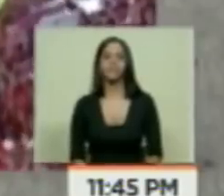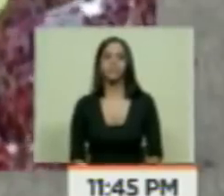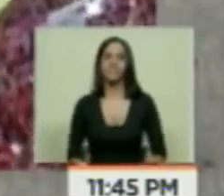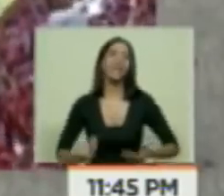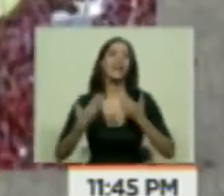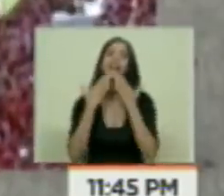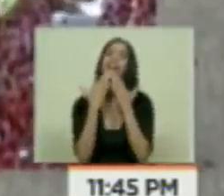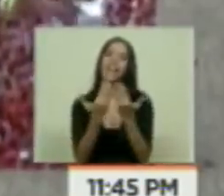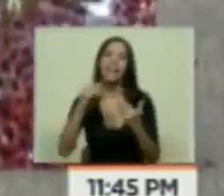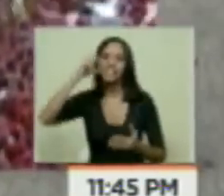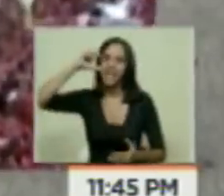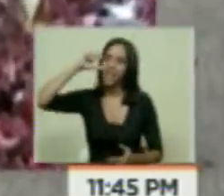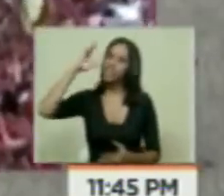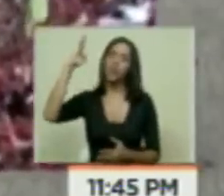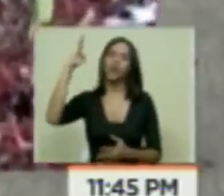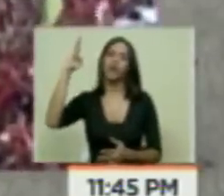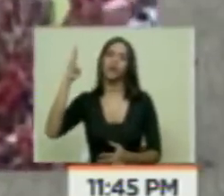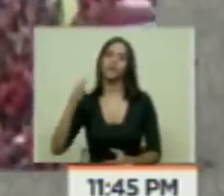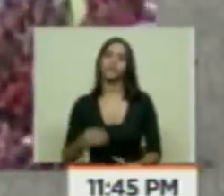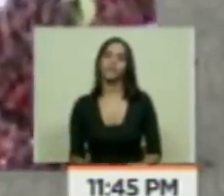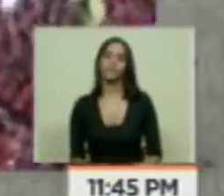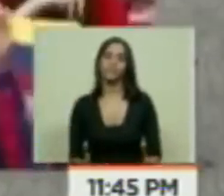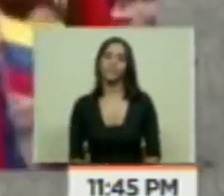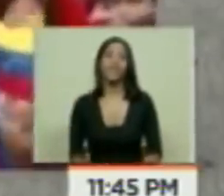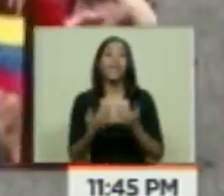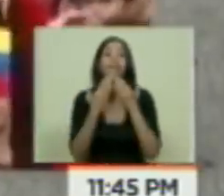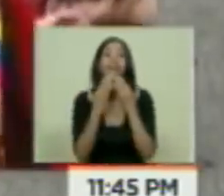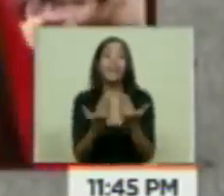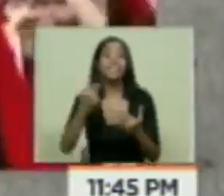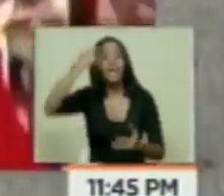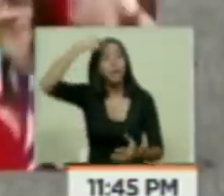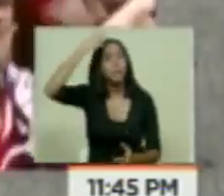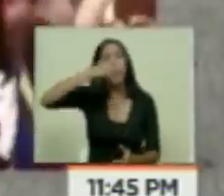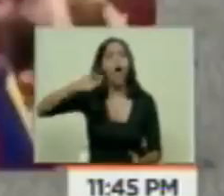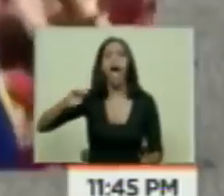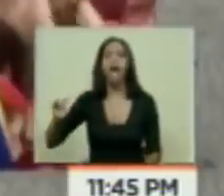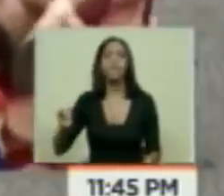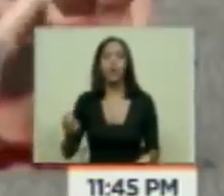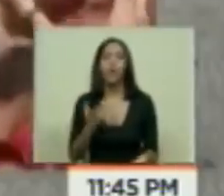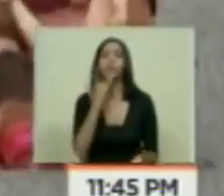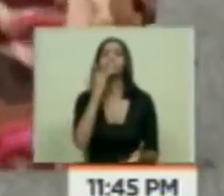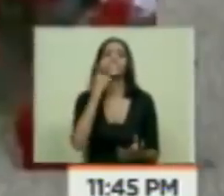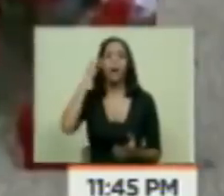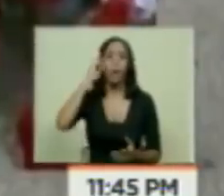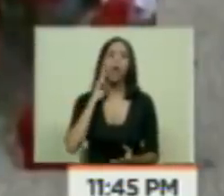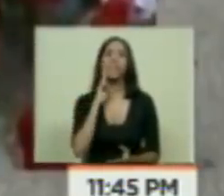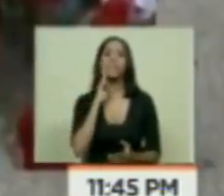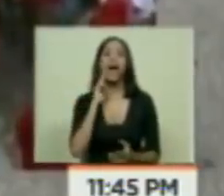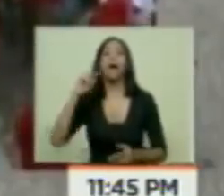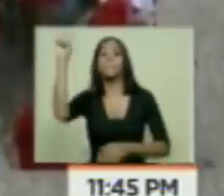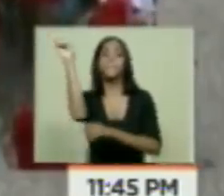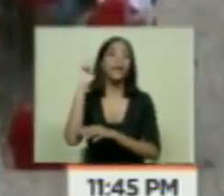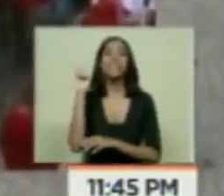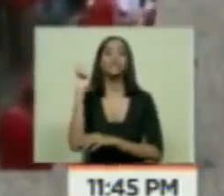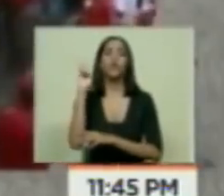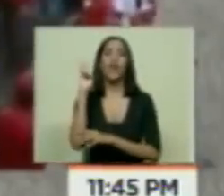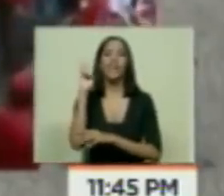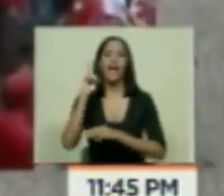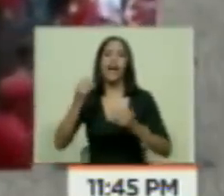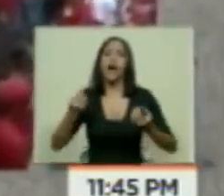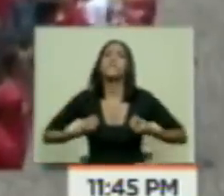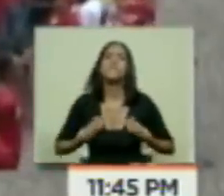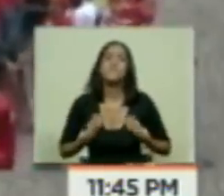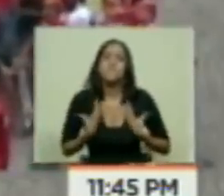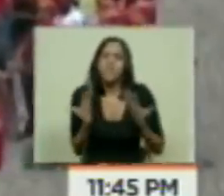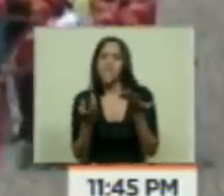Gracias a Dios y gracias al pueblo heroico de Bolívar, Venezuela resucitó de